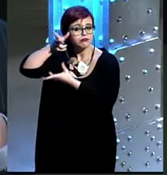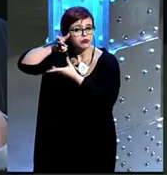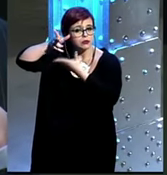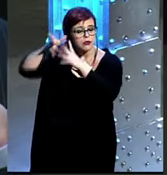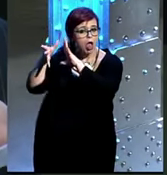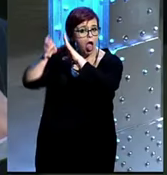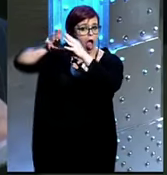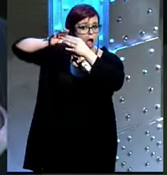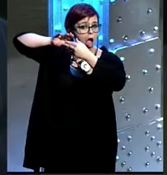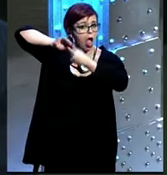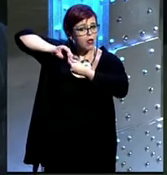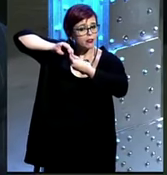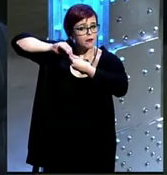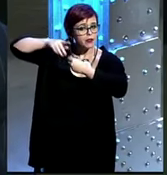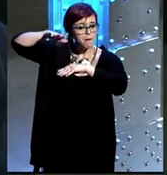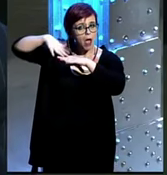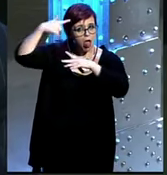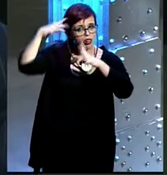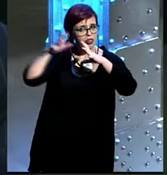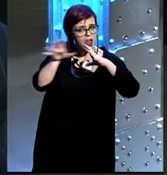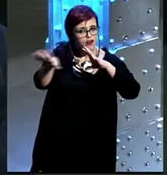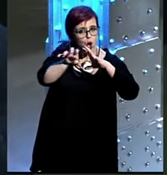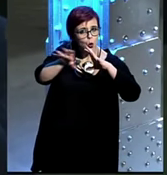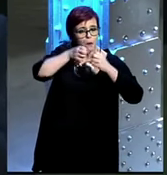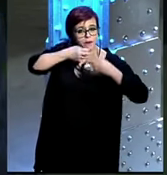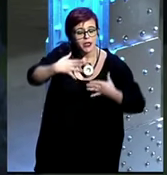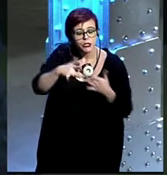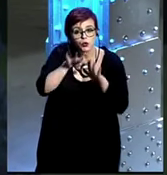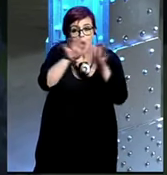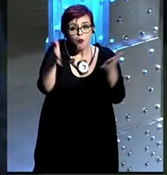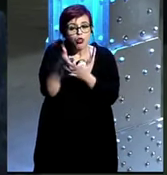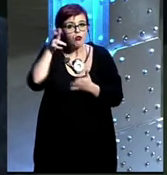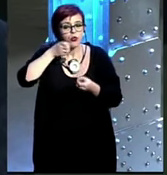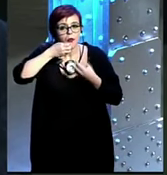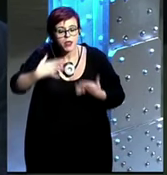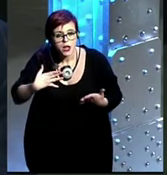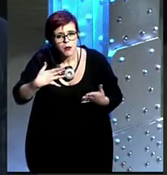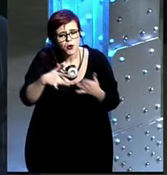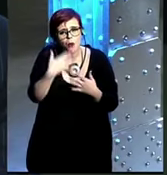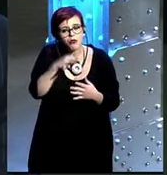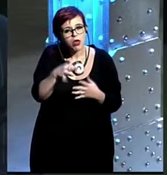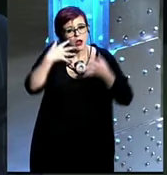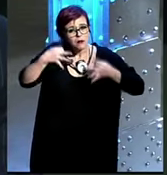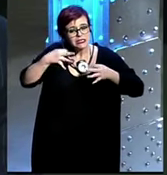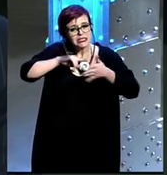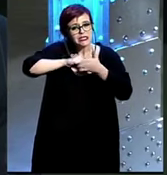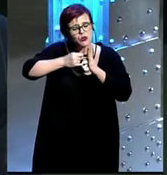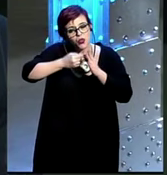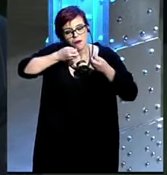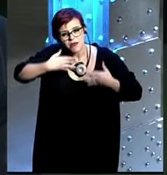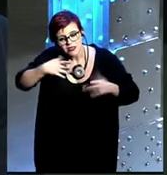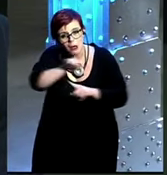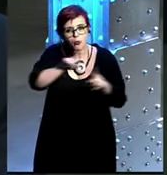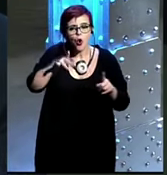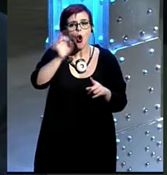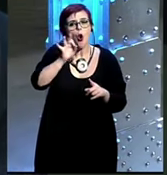esta gente sorda puede funcionar en el mundo auditivo. Es útil, pero quizá no funcione lo bien como debería. O queremos que el hijo quizá